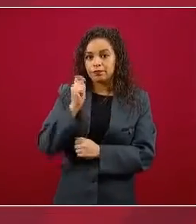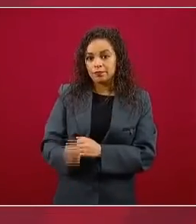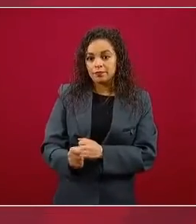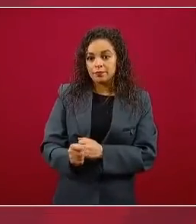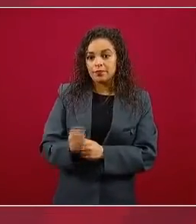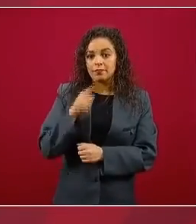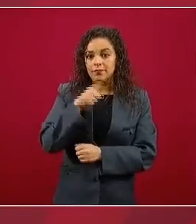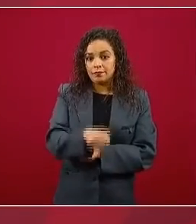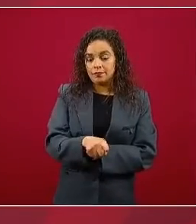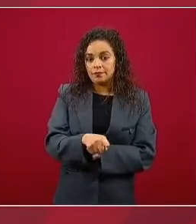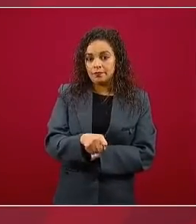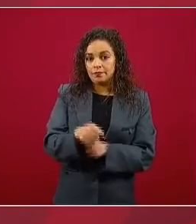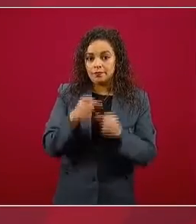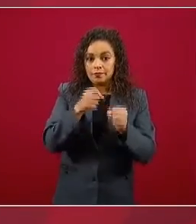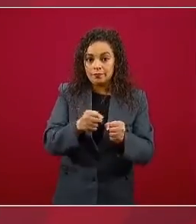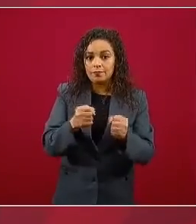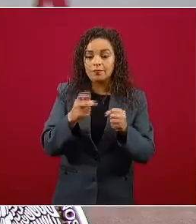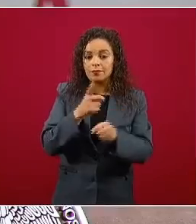el impuesto,